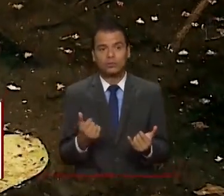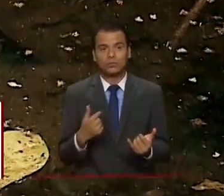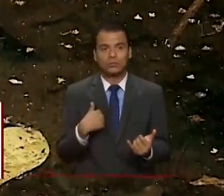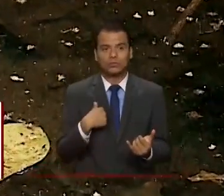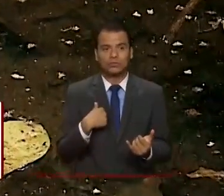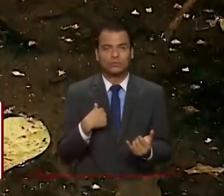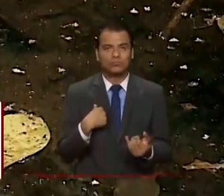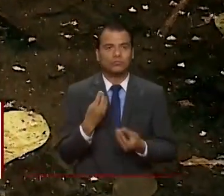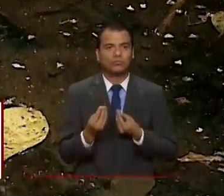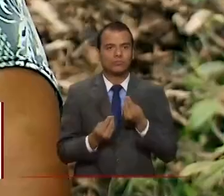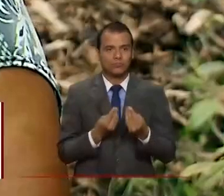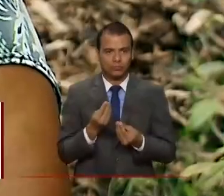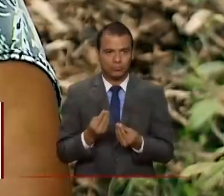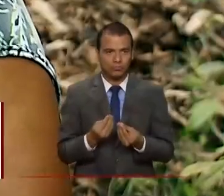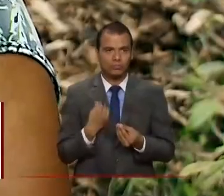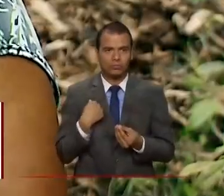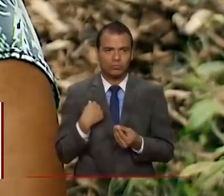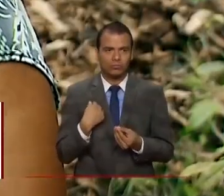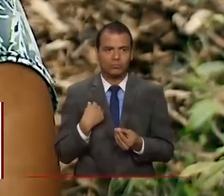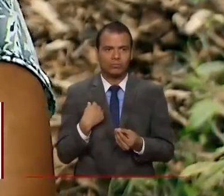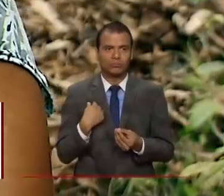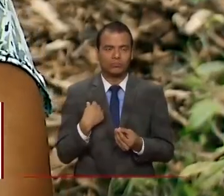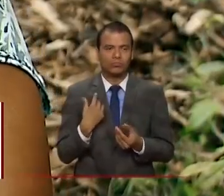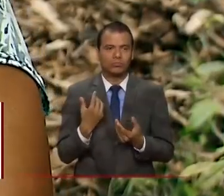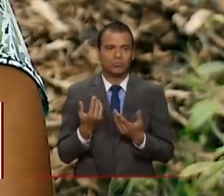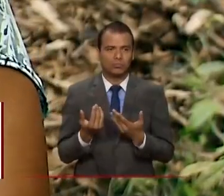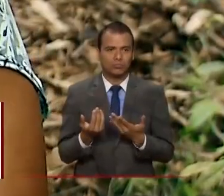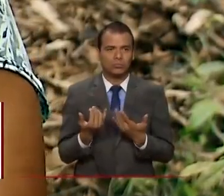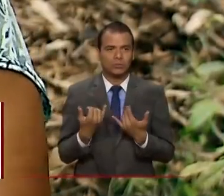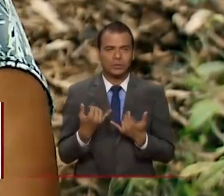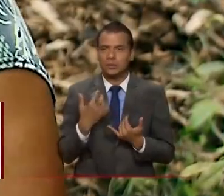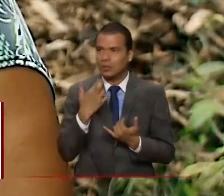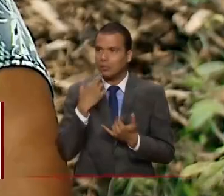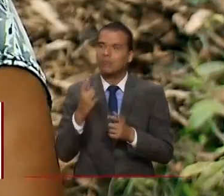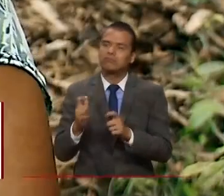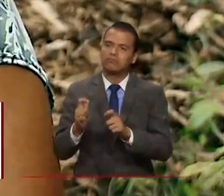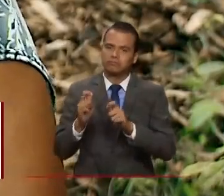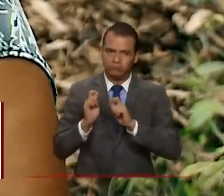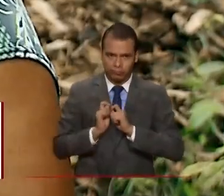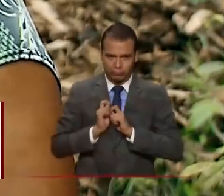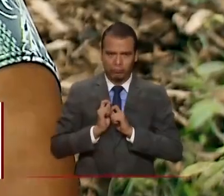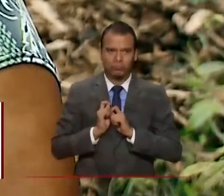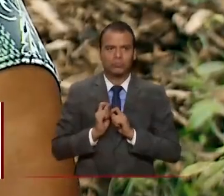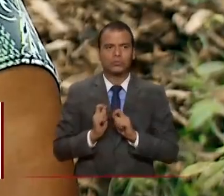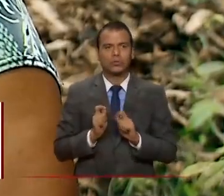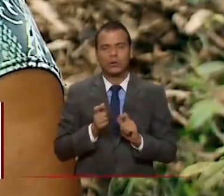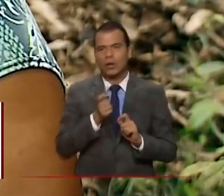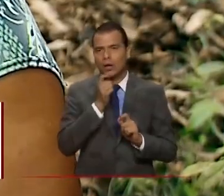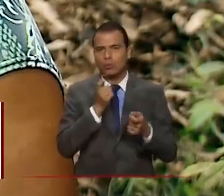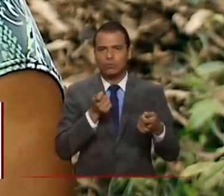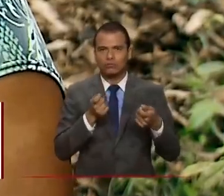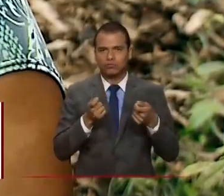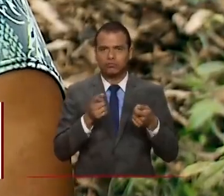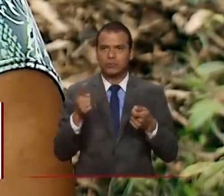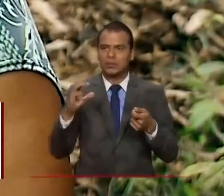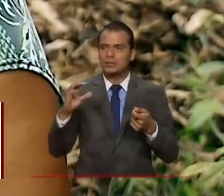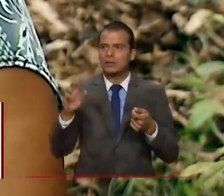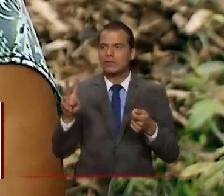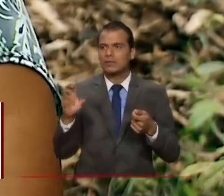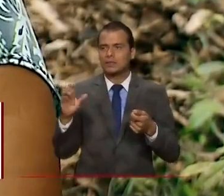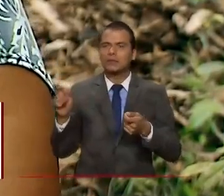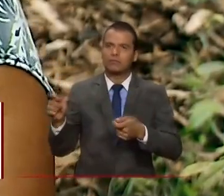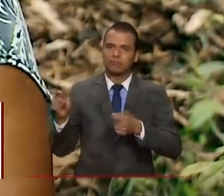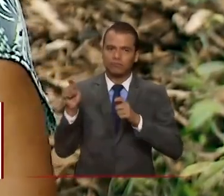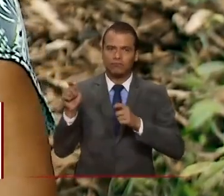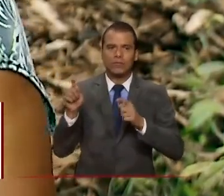hice la actualización de la concesión de aguas ante la CBC, pero, digamos, ahora por